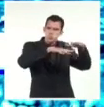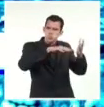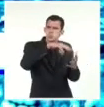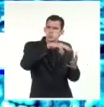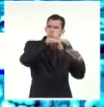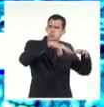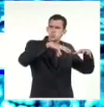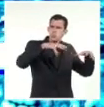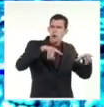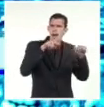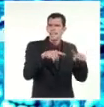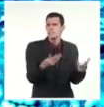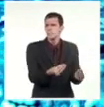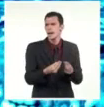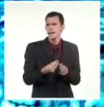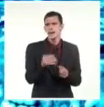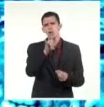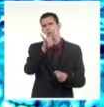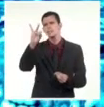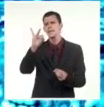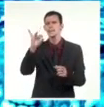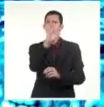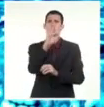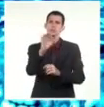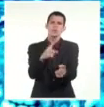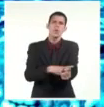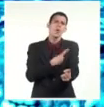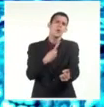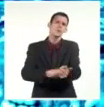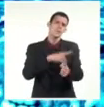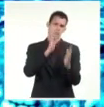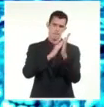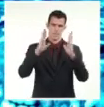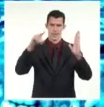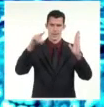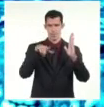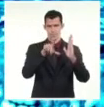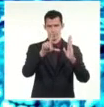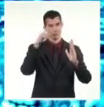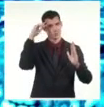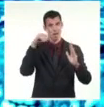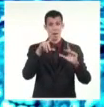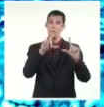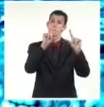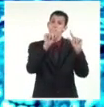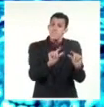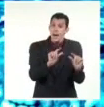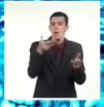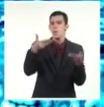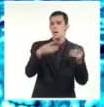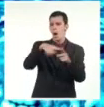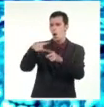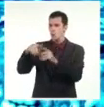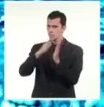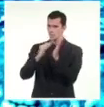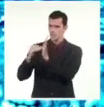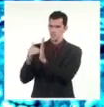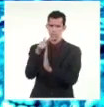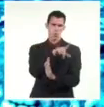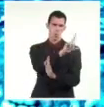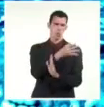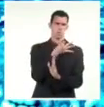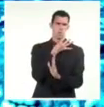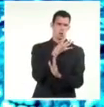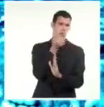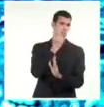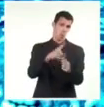al 97% del promedio histórico mensual, que es el menor en el periodo lluvioso. El mínimo valor regional se presentó en